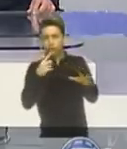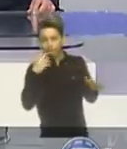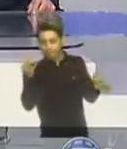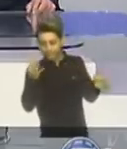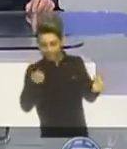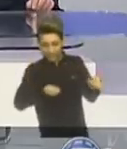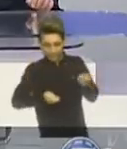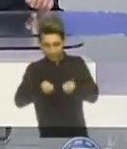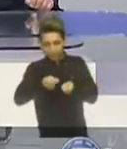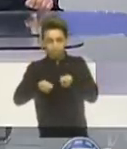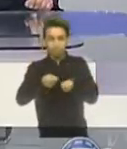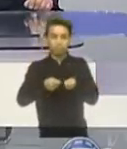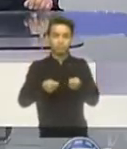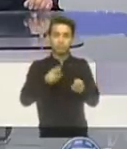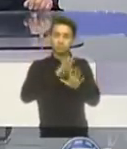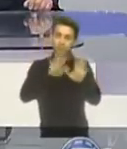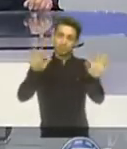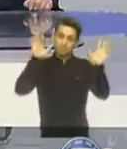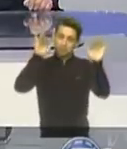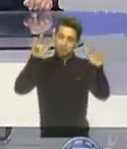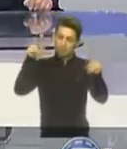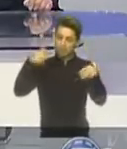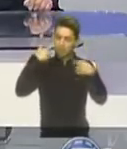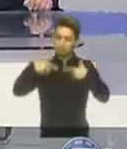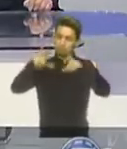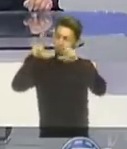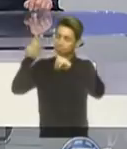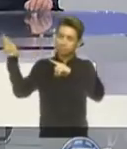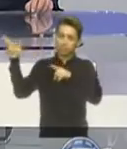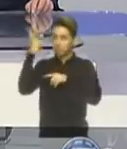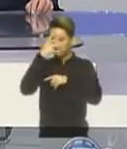bonito poder despedir esta emisión con una nota tan bonita,